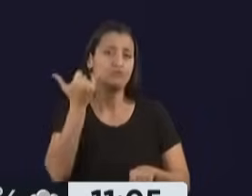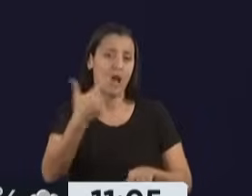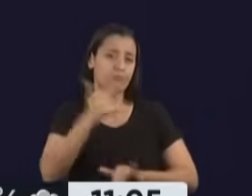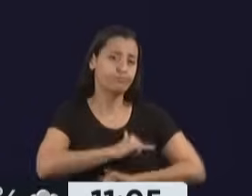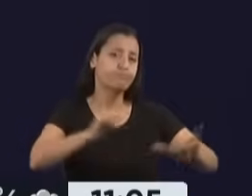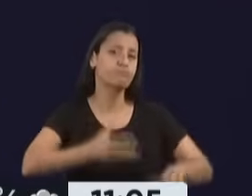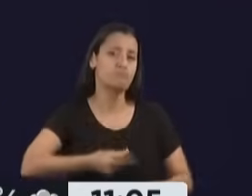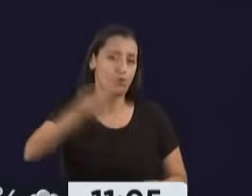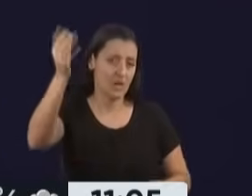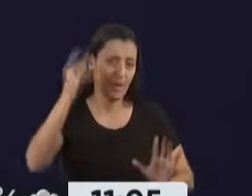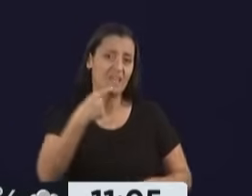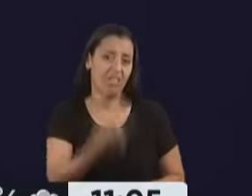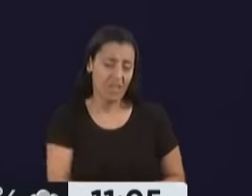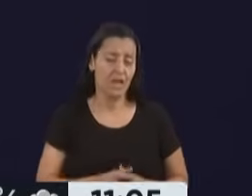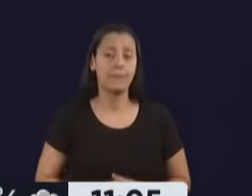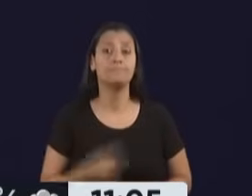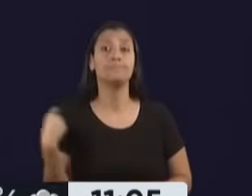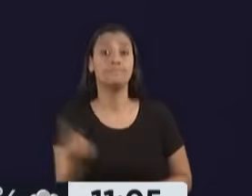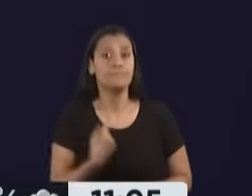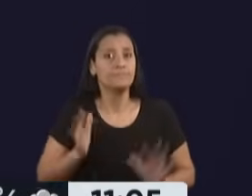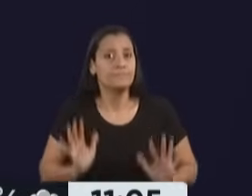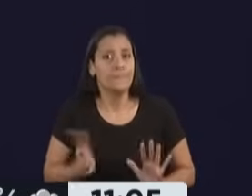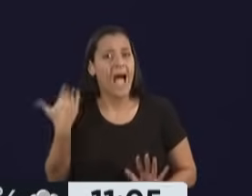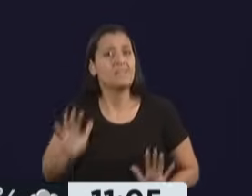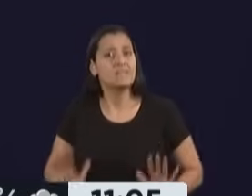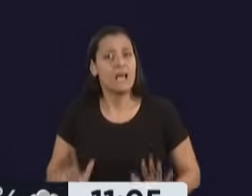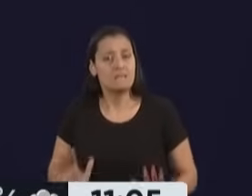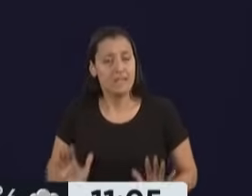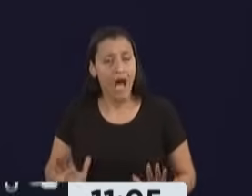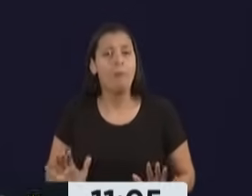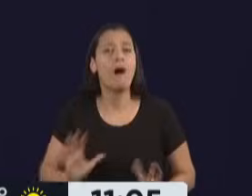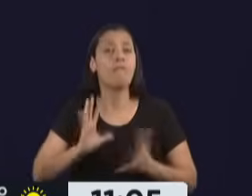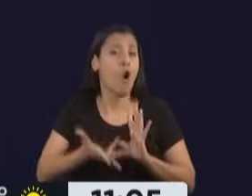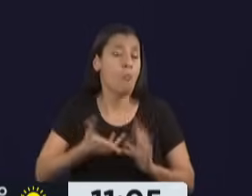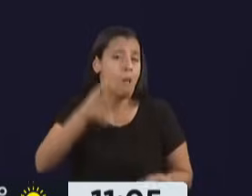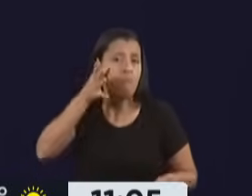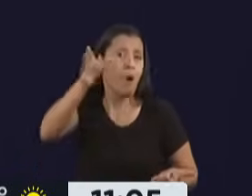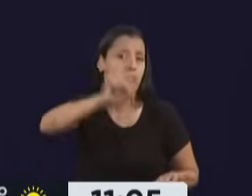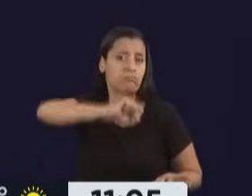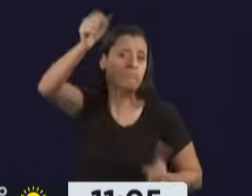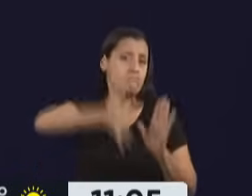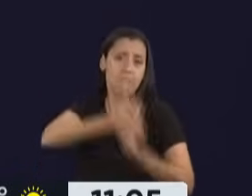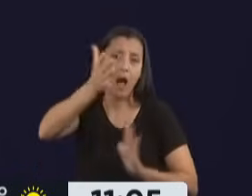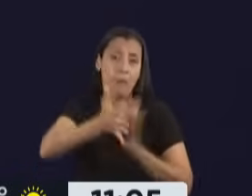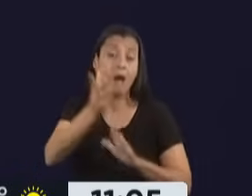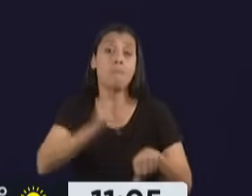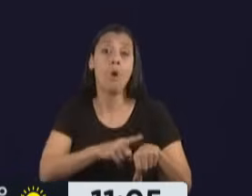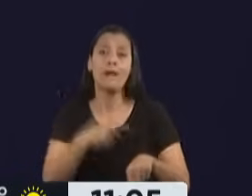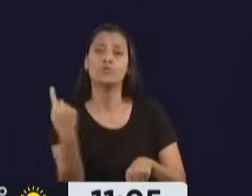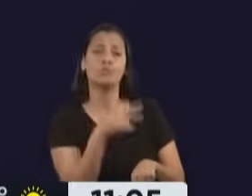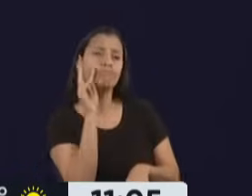reiteradas oportunidades, veníamos atravesando un esquema hiperinflacionario que cuando uno